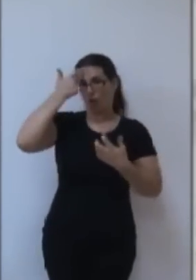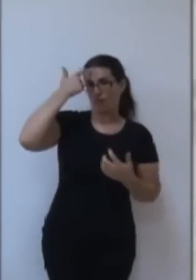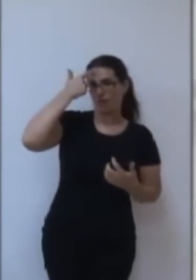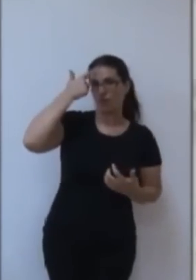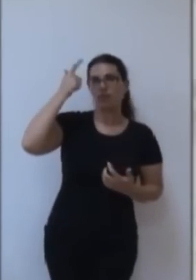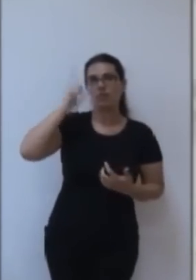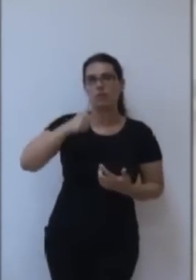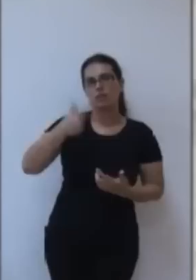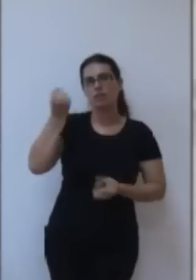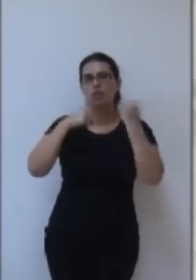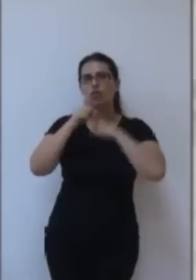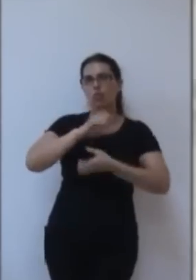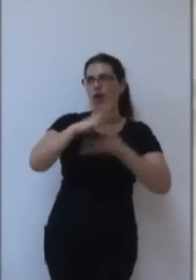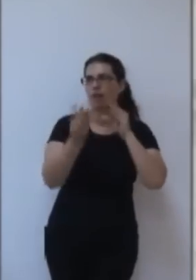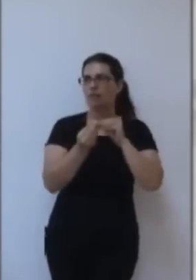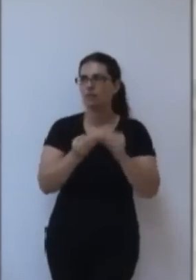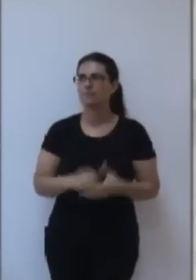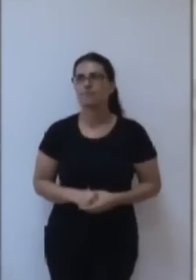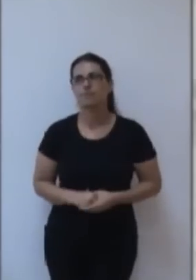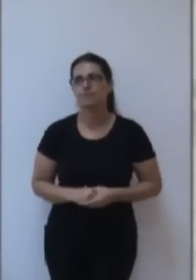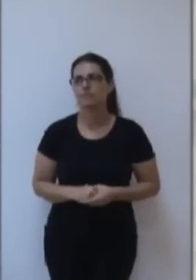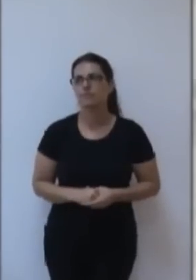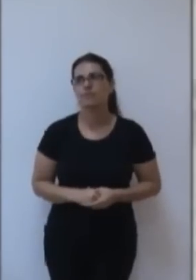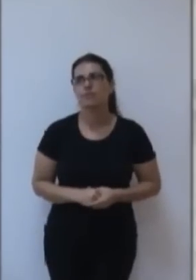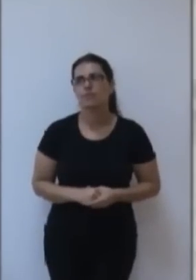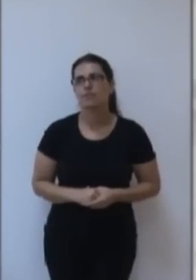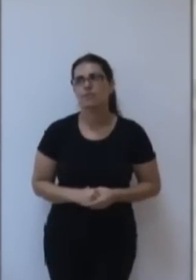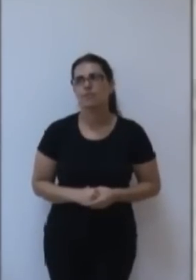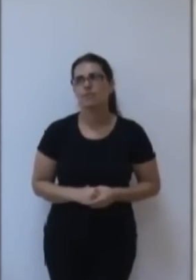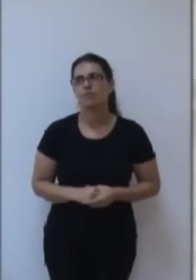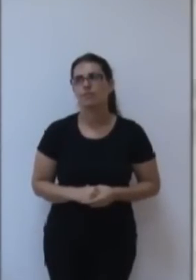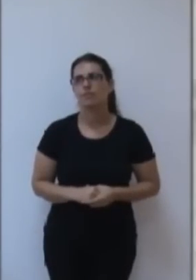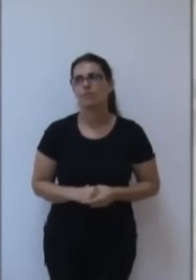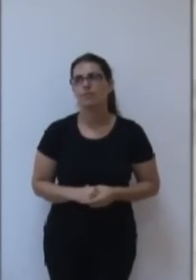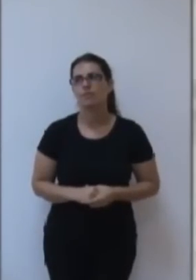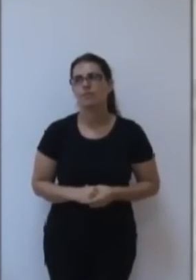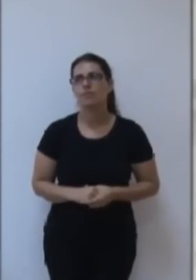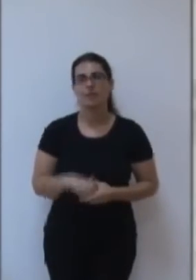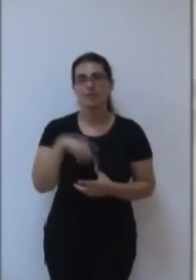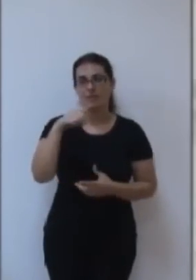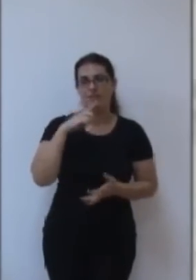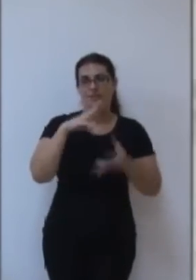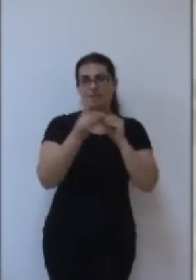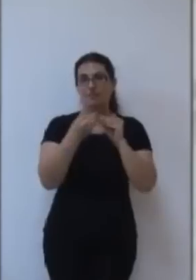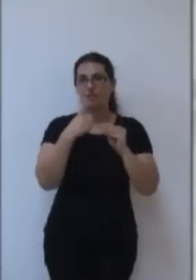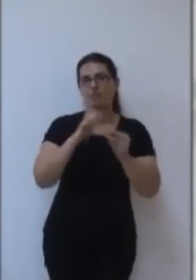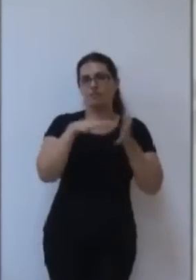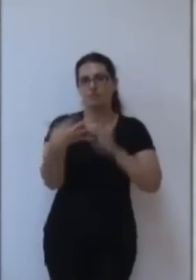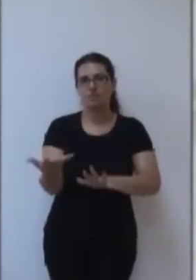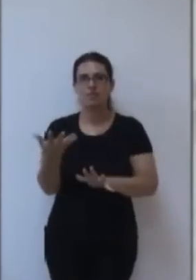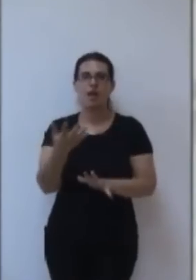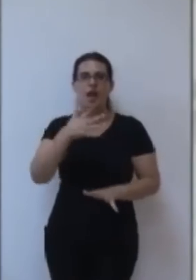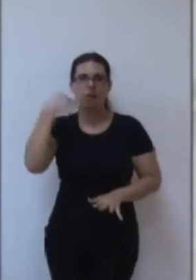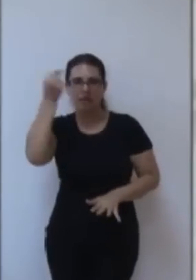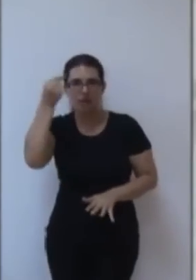como en la conducta adaptativa, como tú señalabas. Y esto se manifiesta en habilidades adaptativas conceptuales, sociales